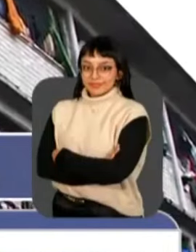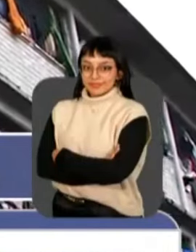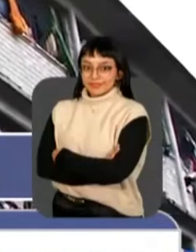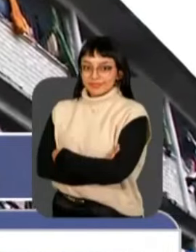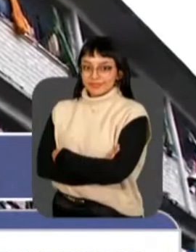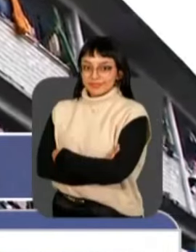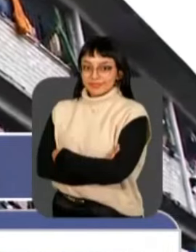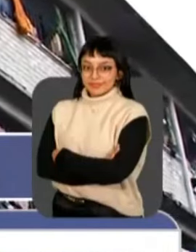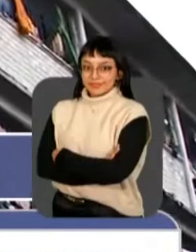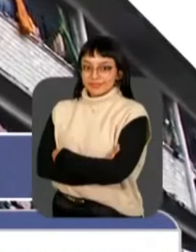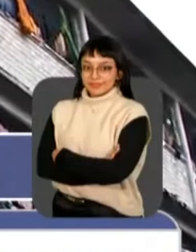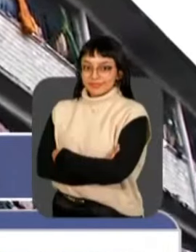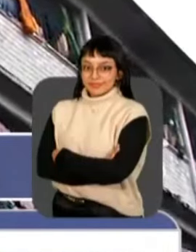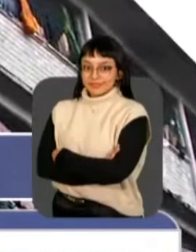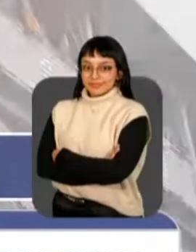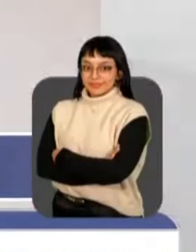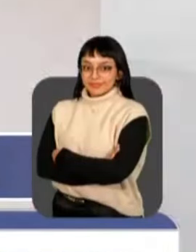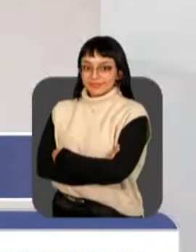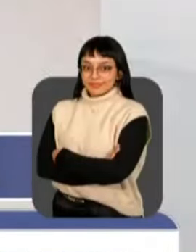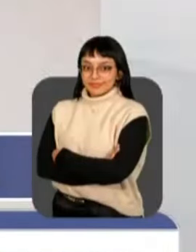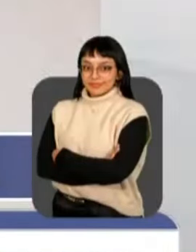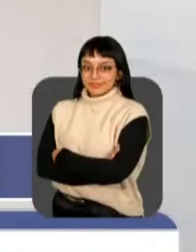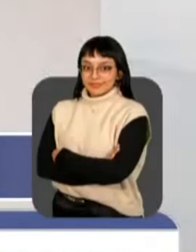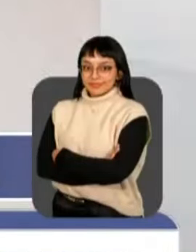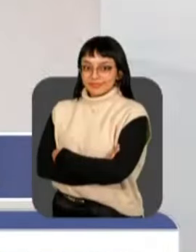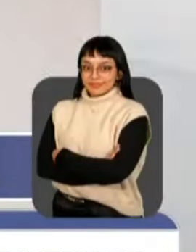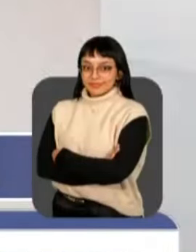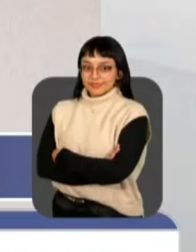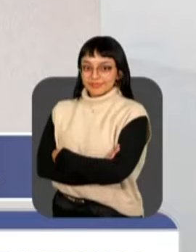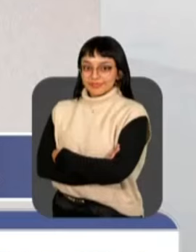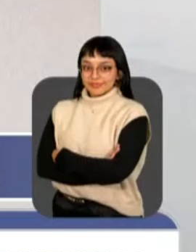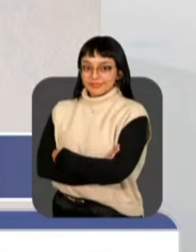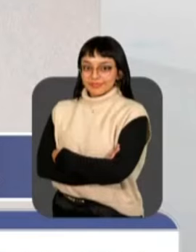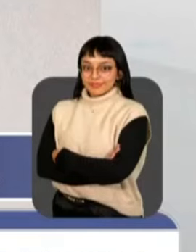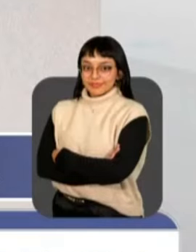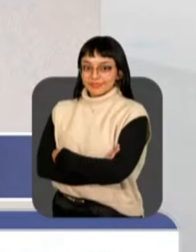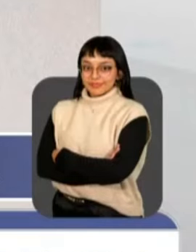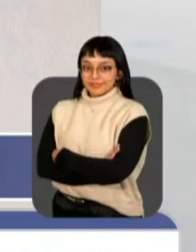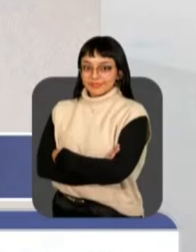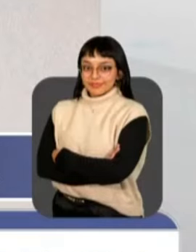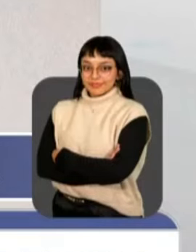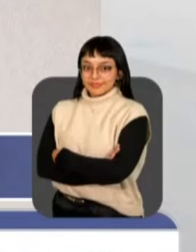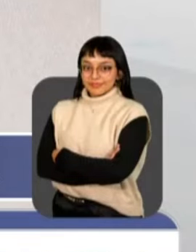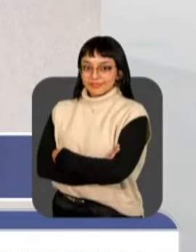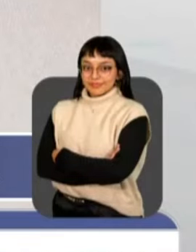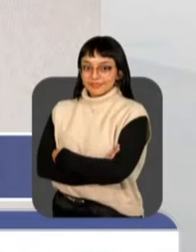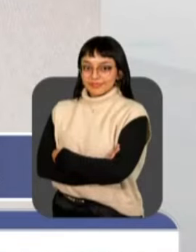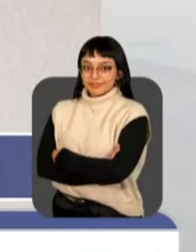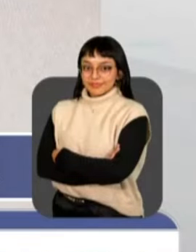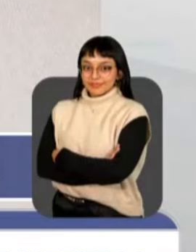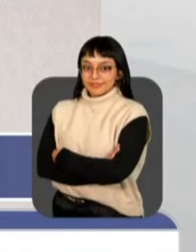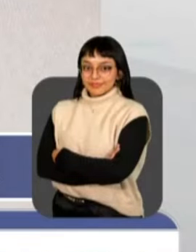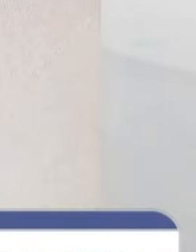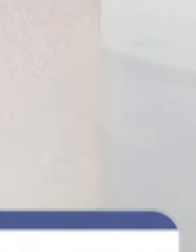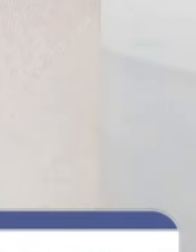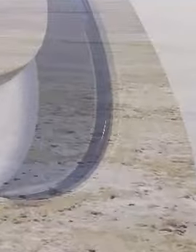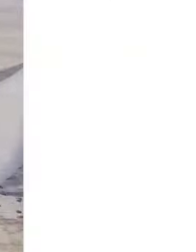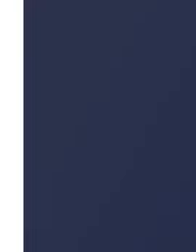ni de José Torres, el Chico Terry. Así que estaremos ampliando con información si eso cambia durante el día. Bio Bio, la